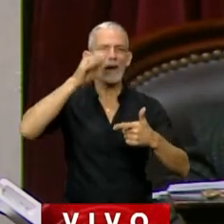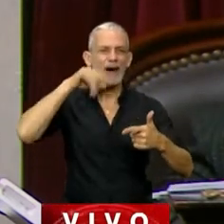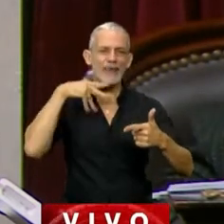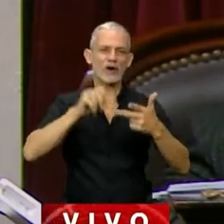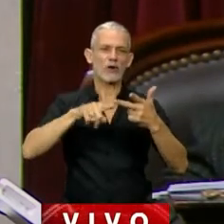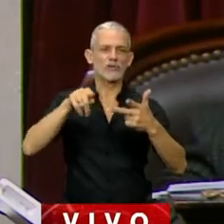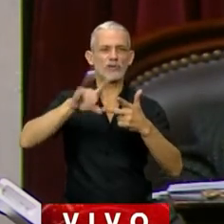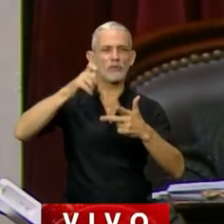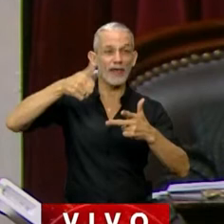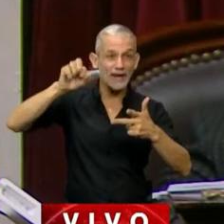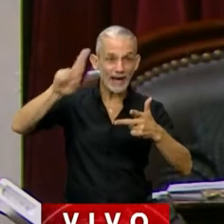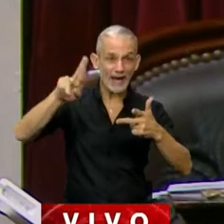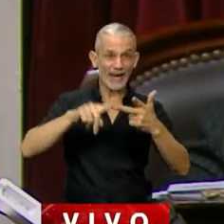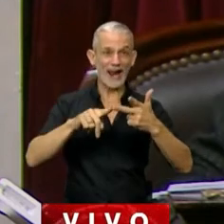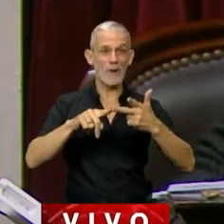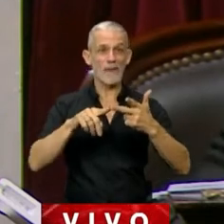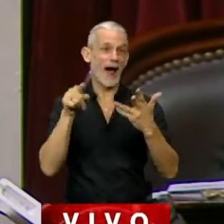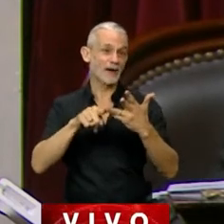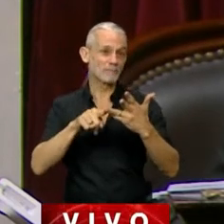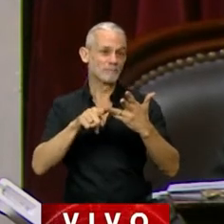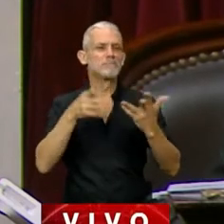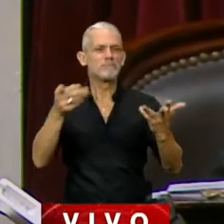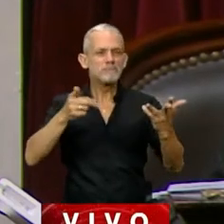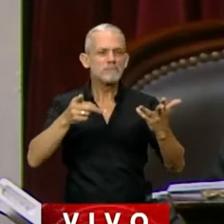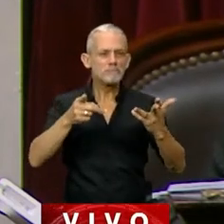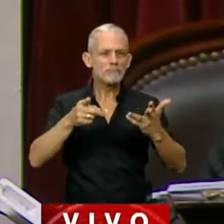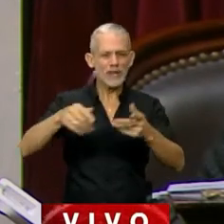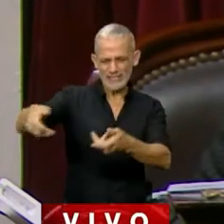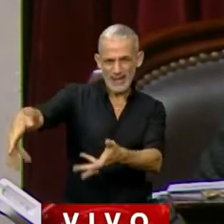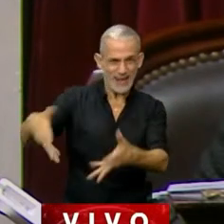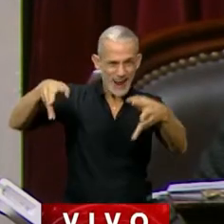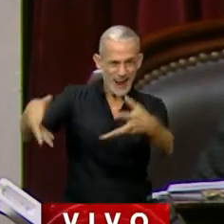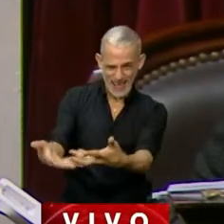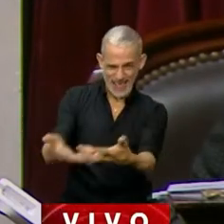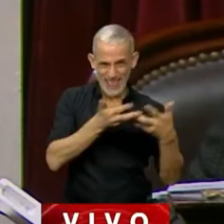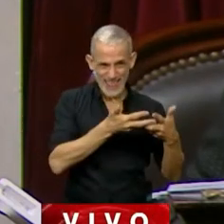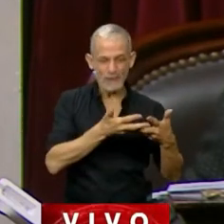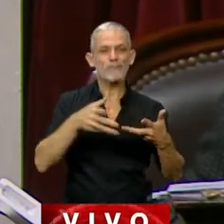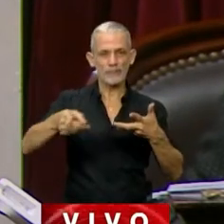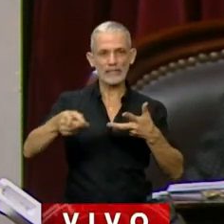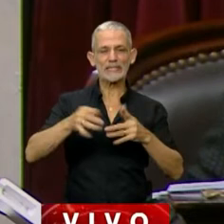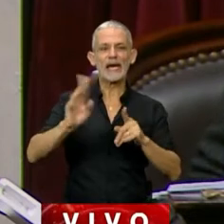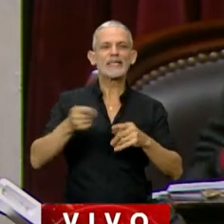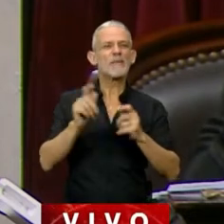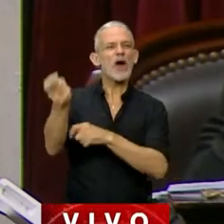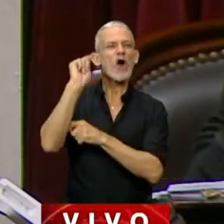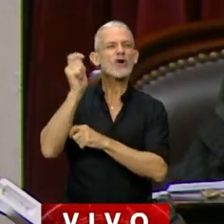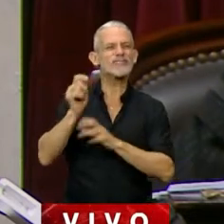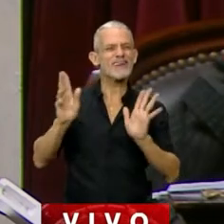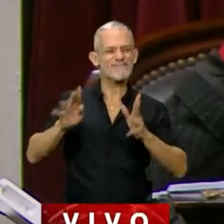abadejo, calamar, en la modalidad de arrastreros, y están los poteros que por lo general pescan